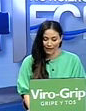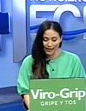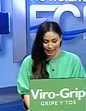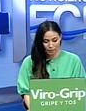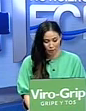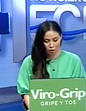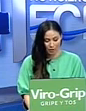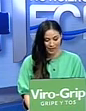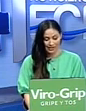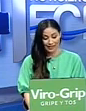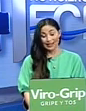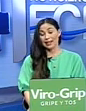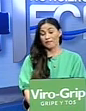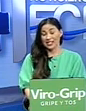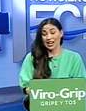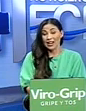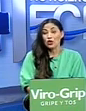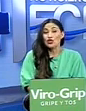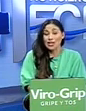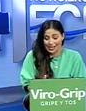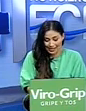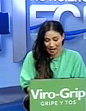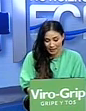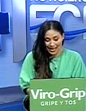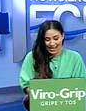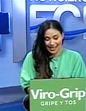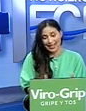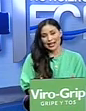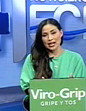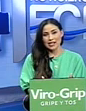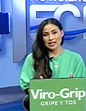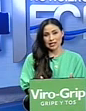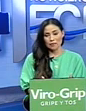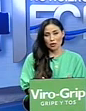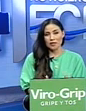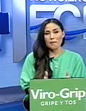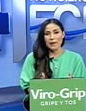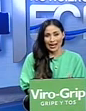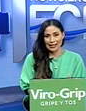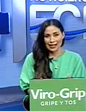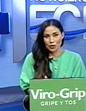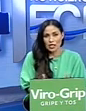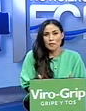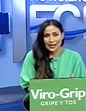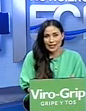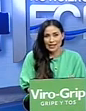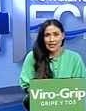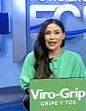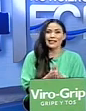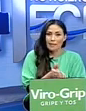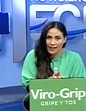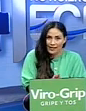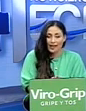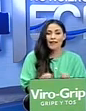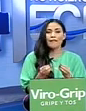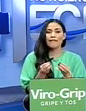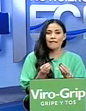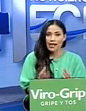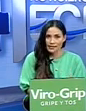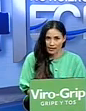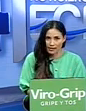la ciudadanía, por lo que piden que se haga conciencia y dejen este tipo de prácticas. ¿Cuáles prácticas? Las